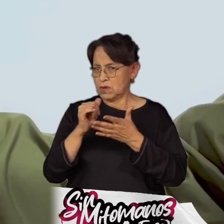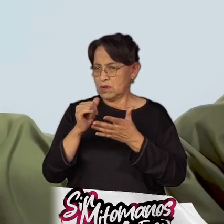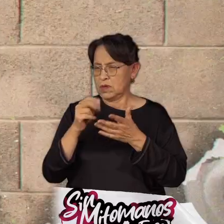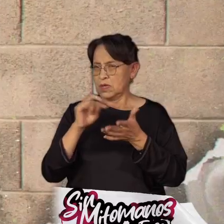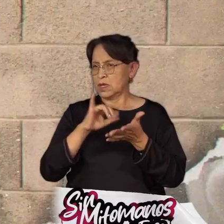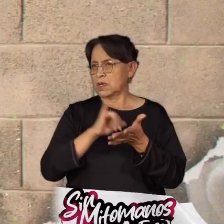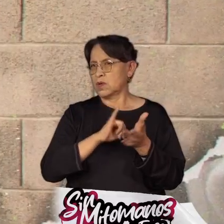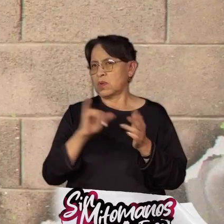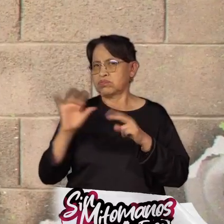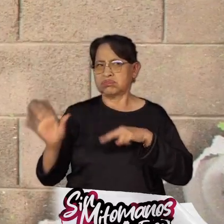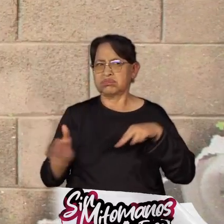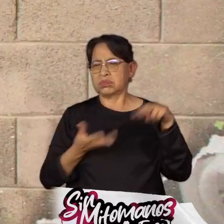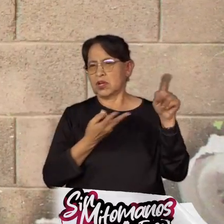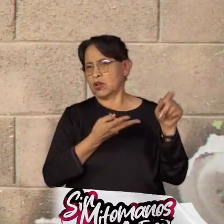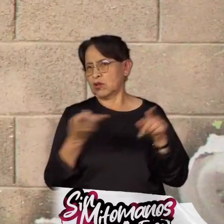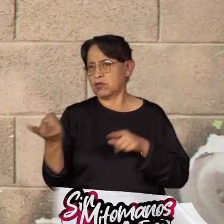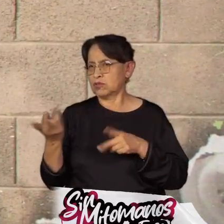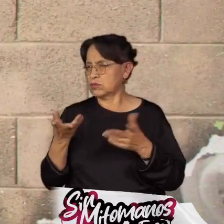beneficios.